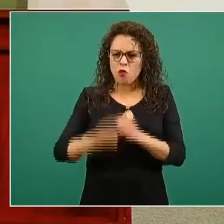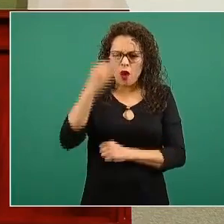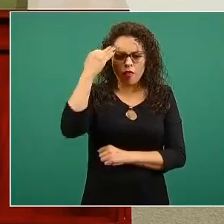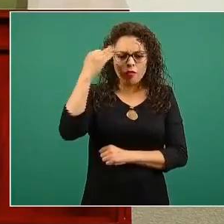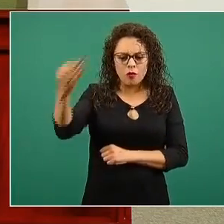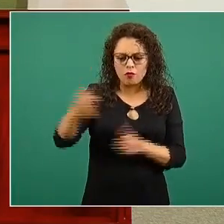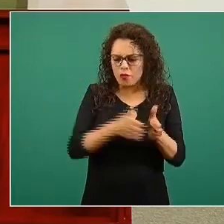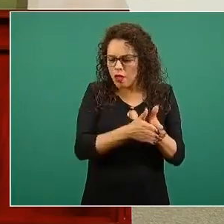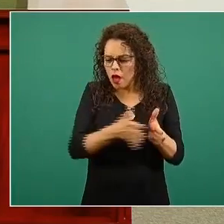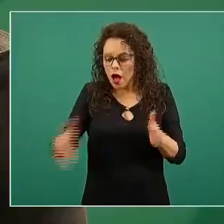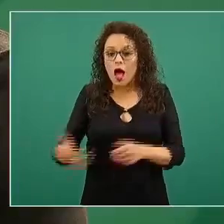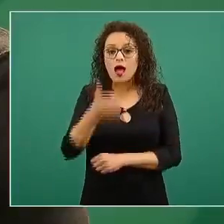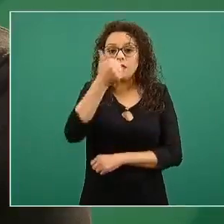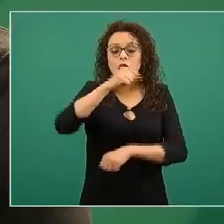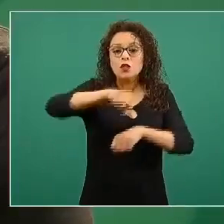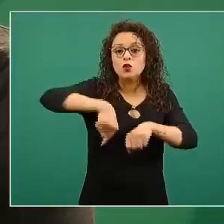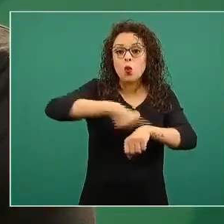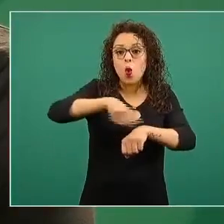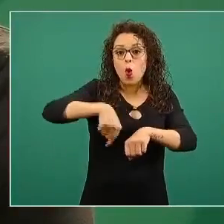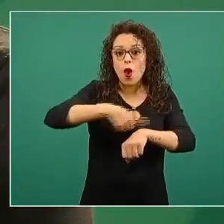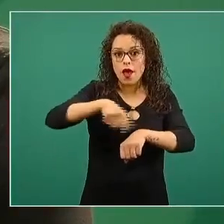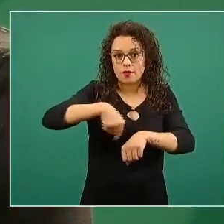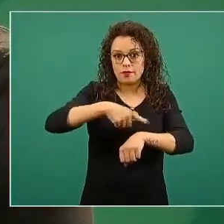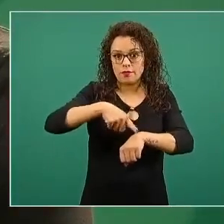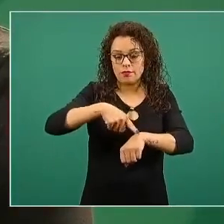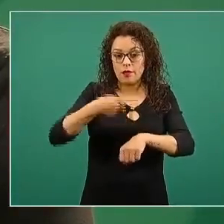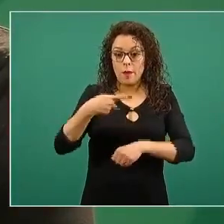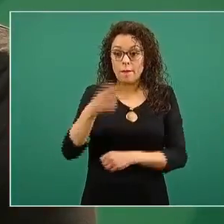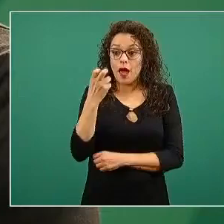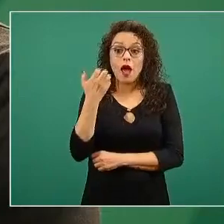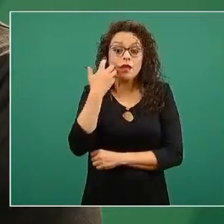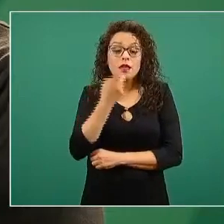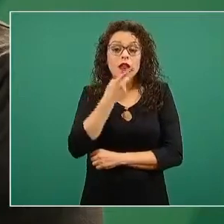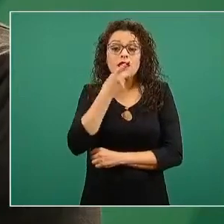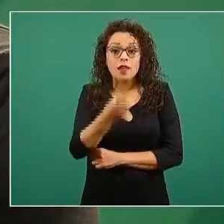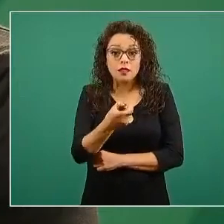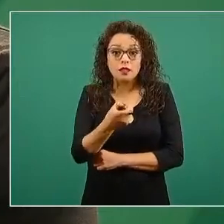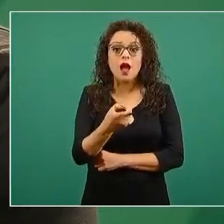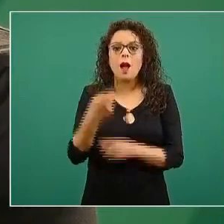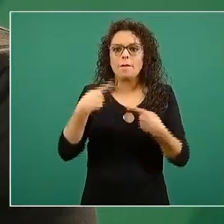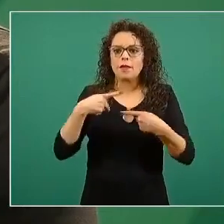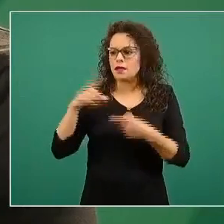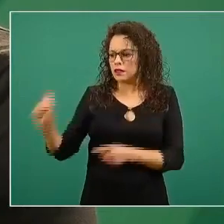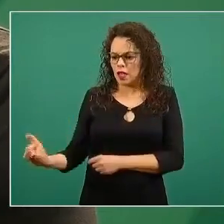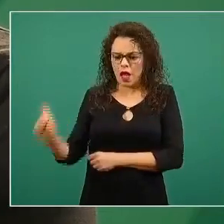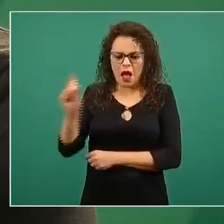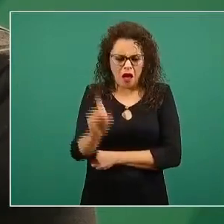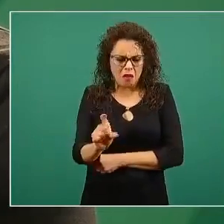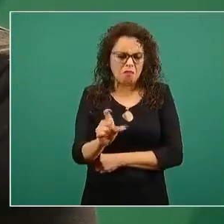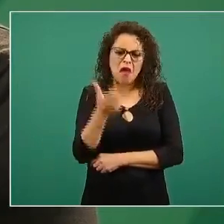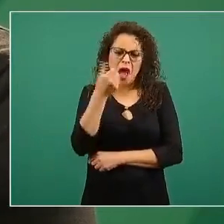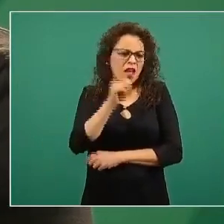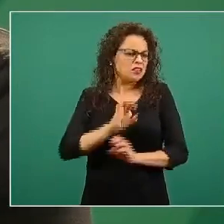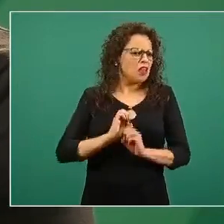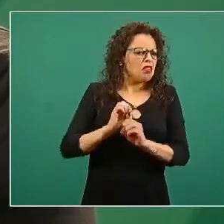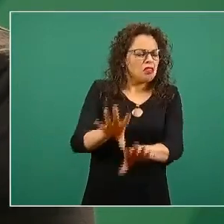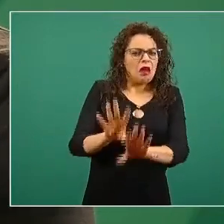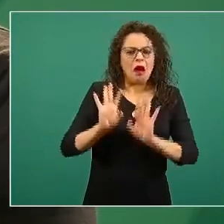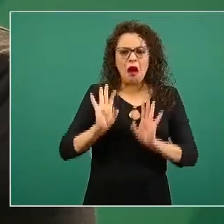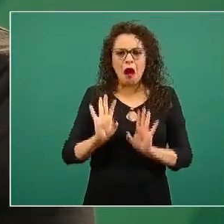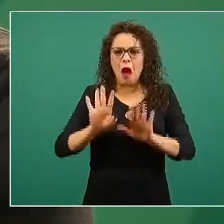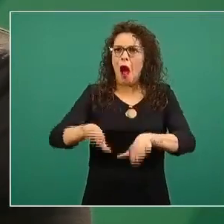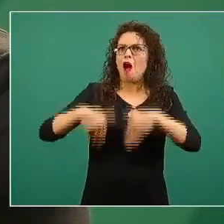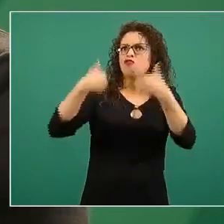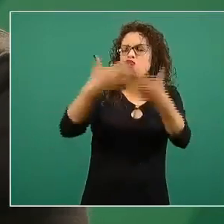6 horas de vacunación. Pero esto no significa que uno pueda tomar la vacuna y dejarla fuera o a la intemperie. De hecho,